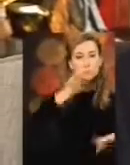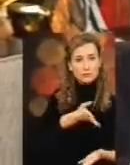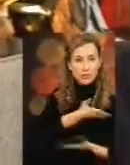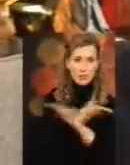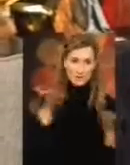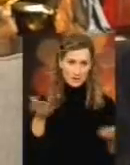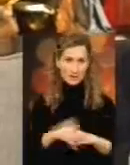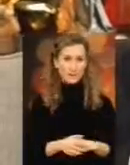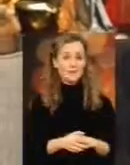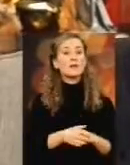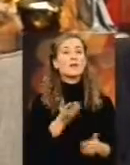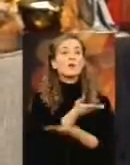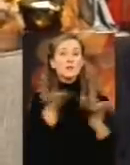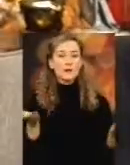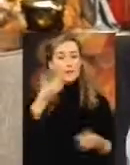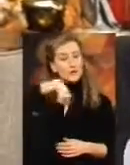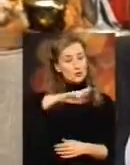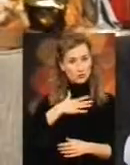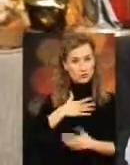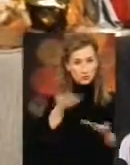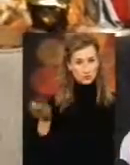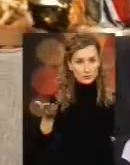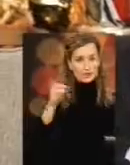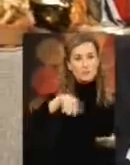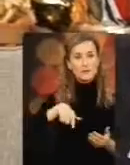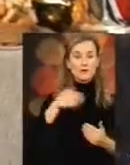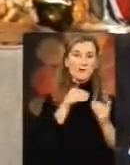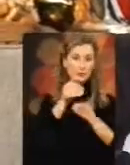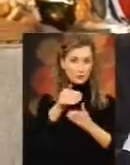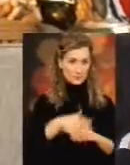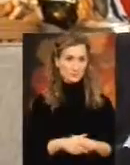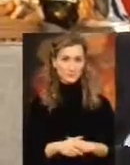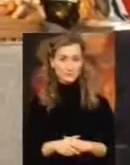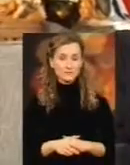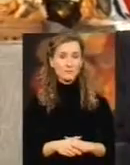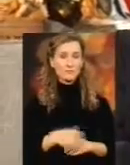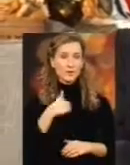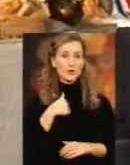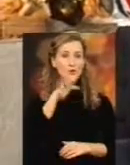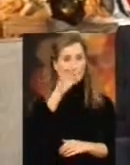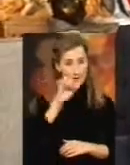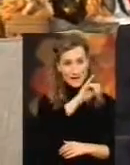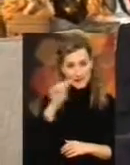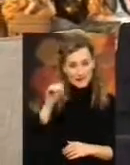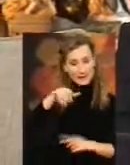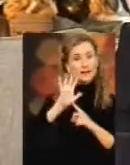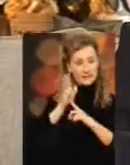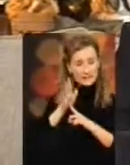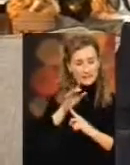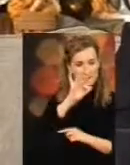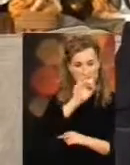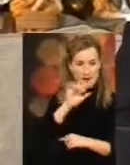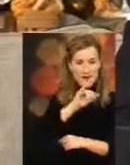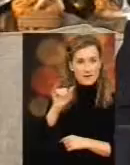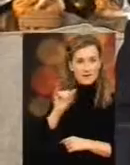para trasladarles confianza. Confianza en nosotros mismos y en nuestro futuro. Yo tengo fe